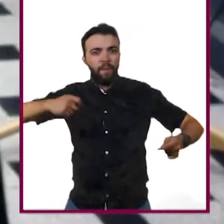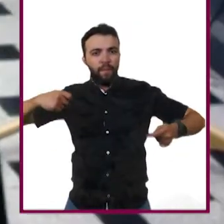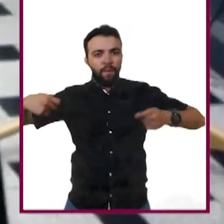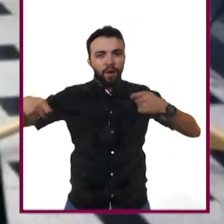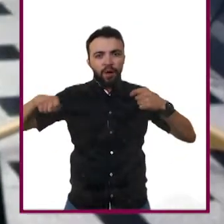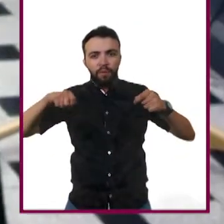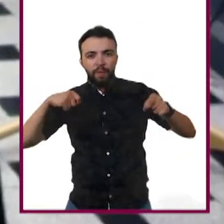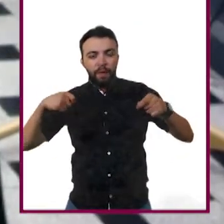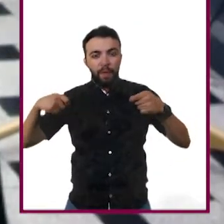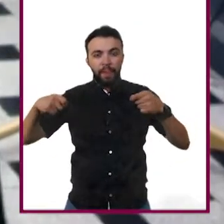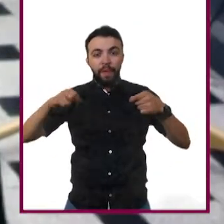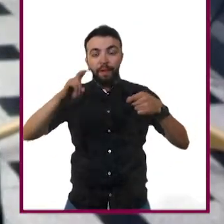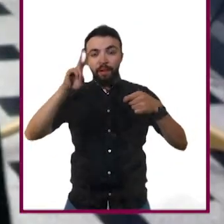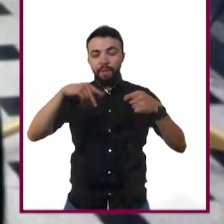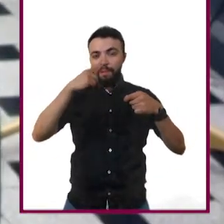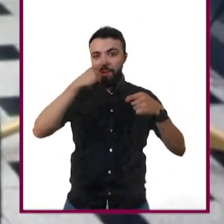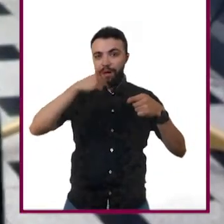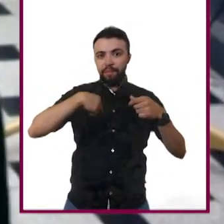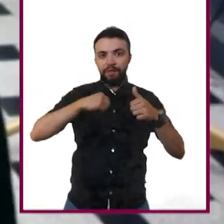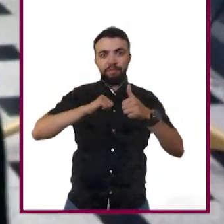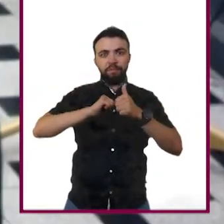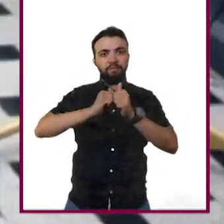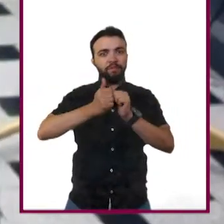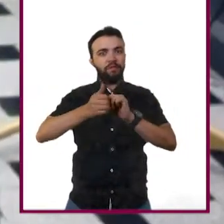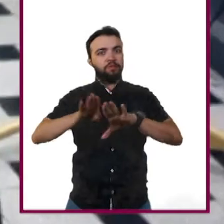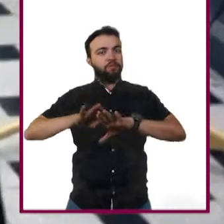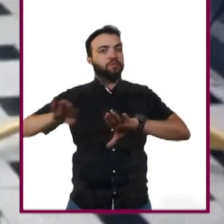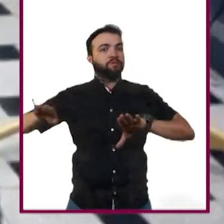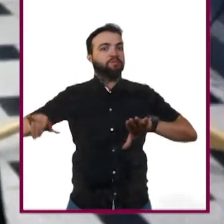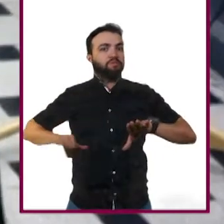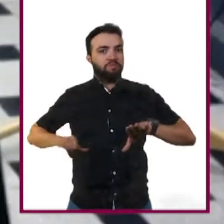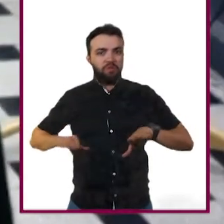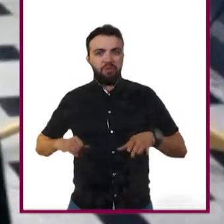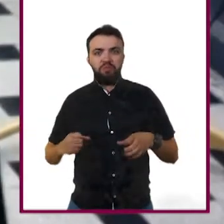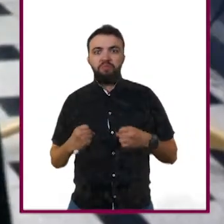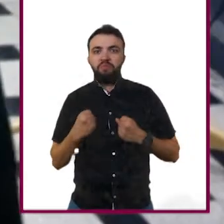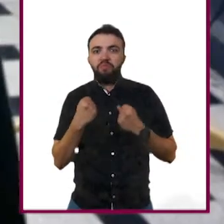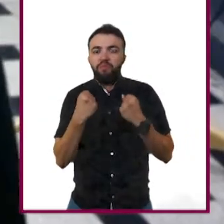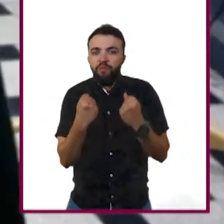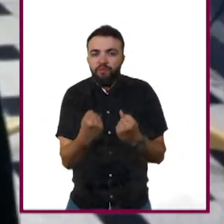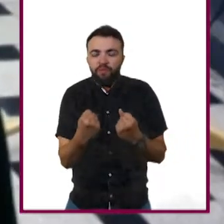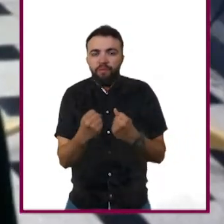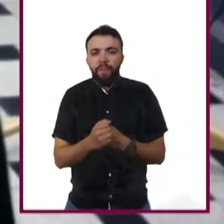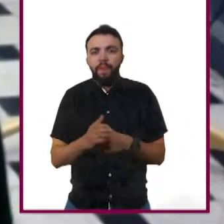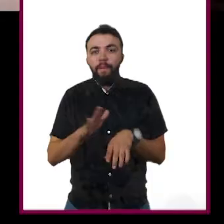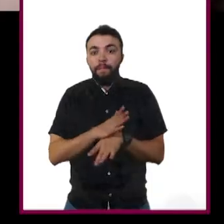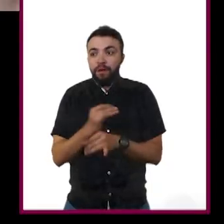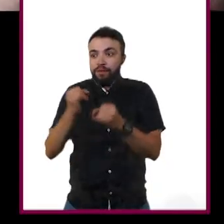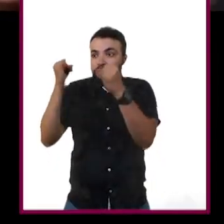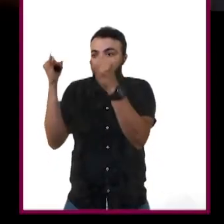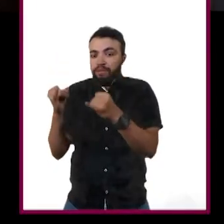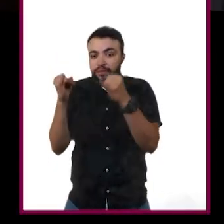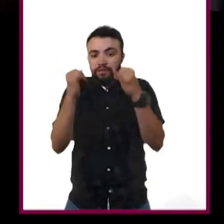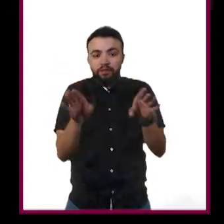me parecen interesantísimos y poderosos porque son en sí mismos una representación corporal.